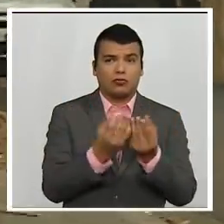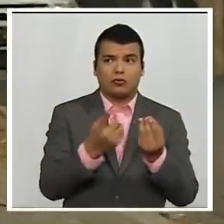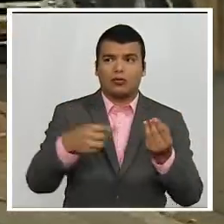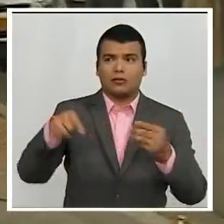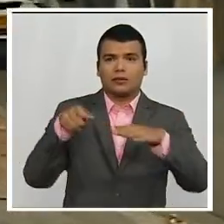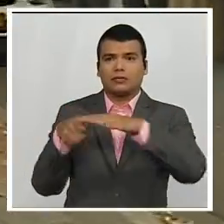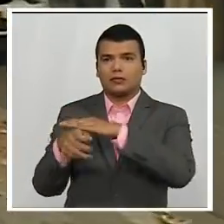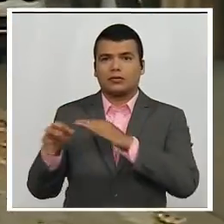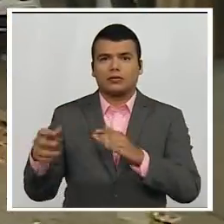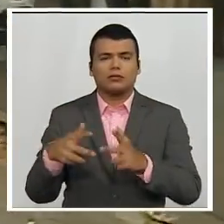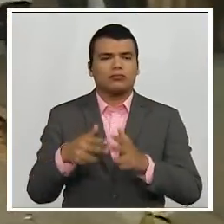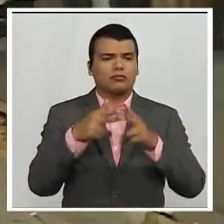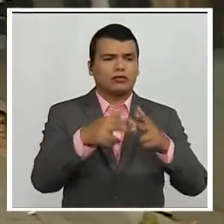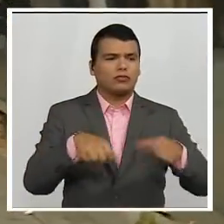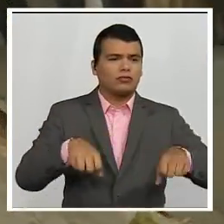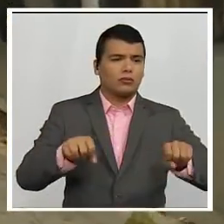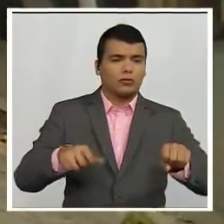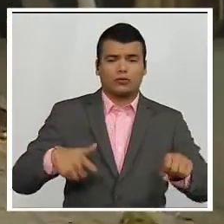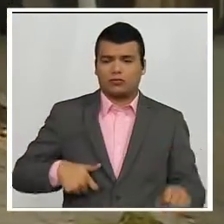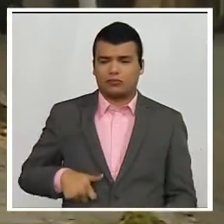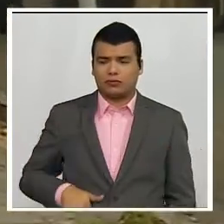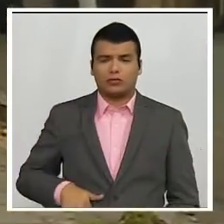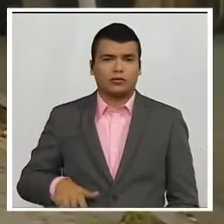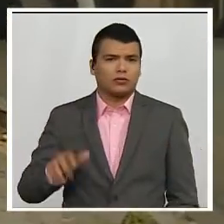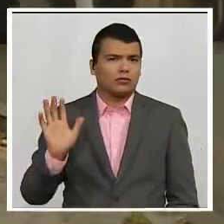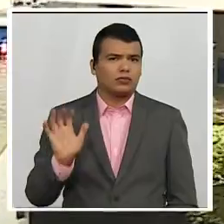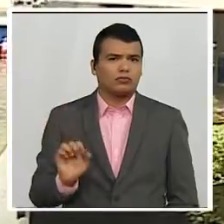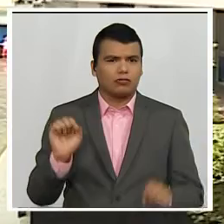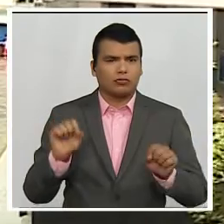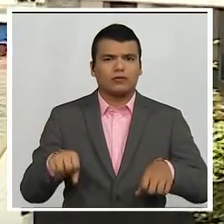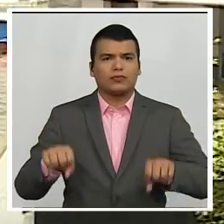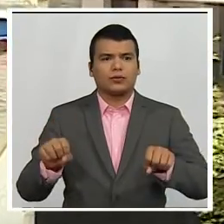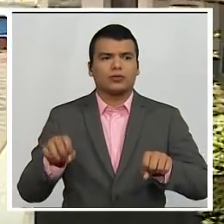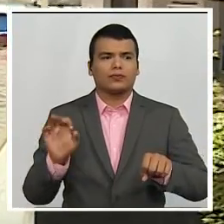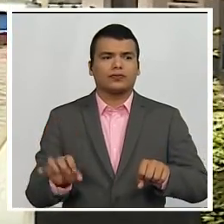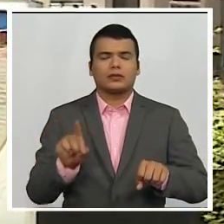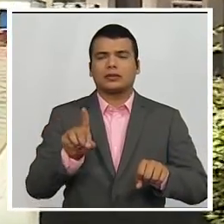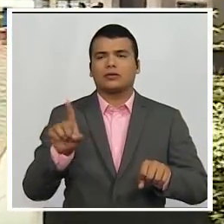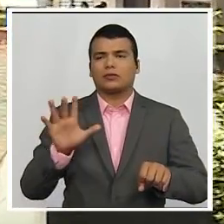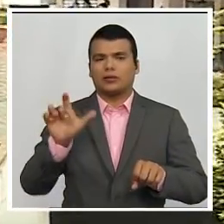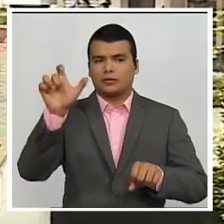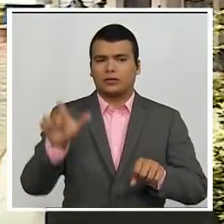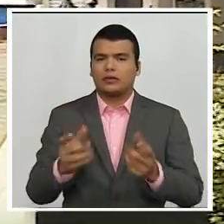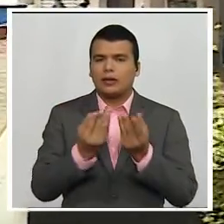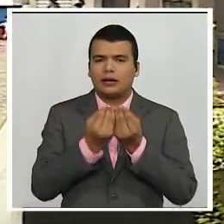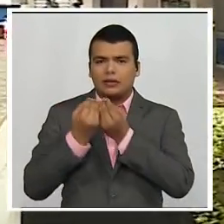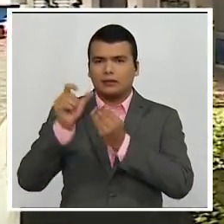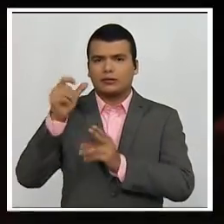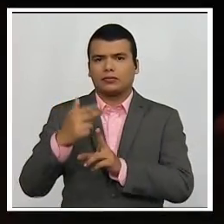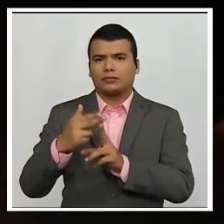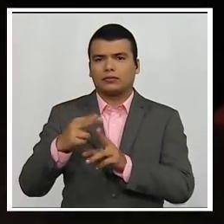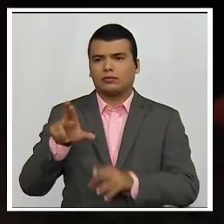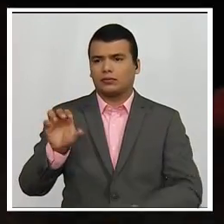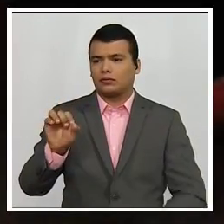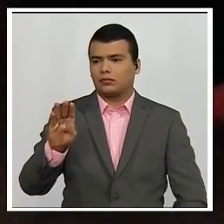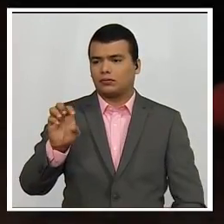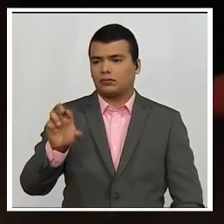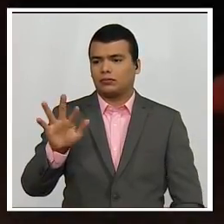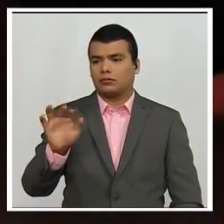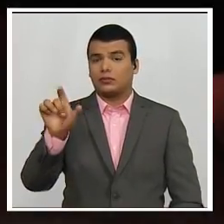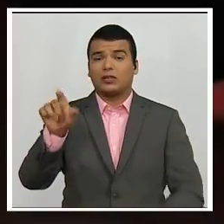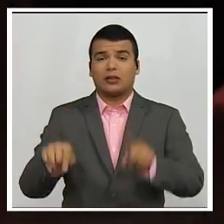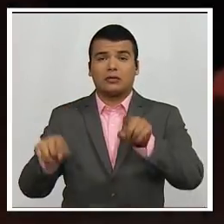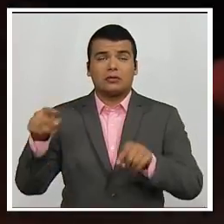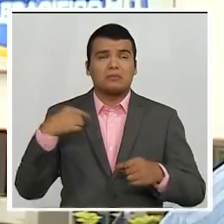le giran un arma y una moto previamente la 115 para el concejal roberto rodríguez muchas veces los jóvenes no saben ni lo que están